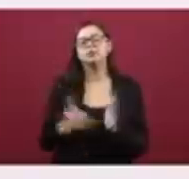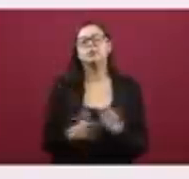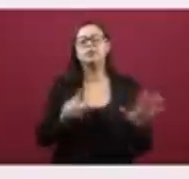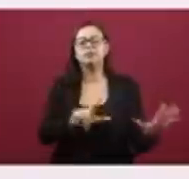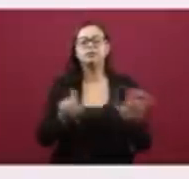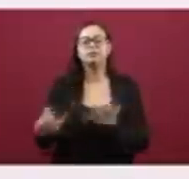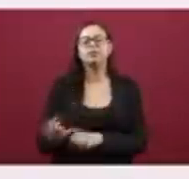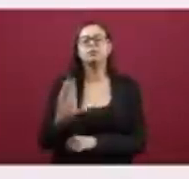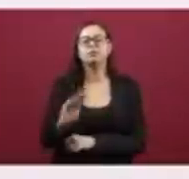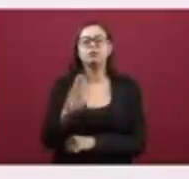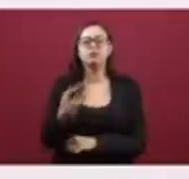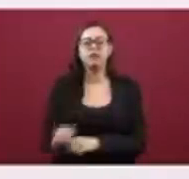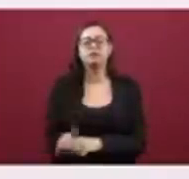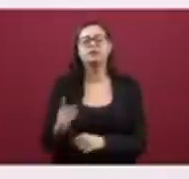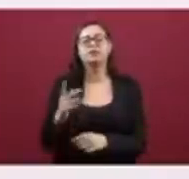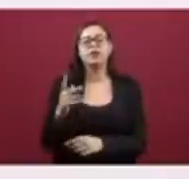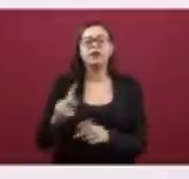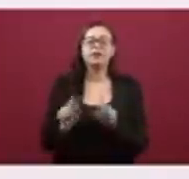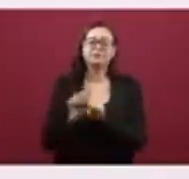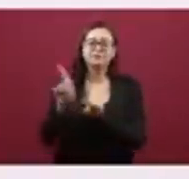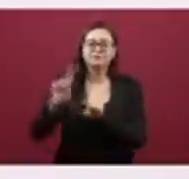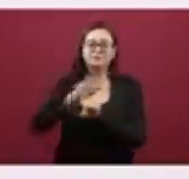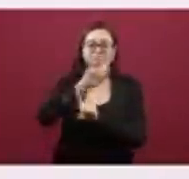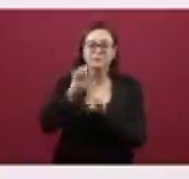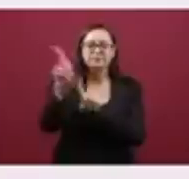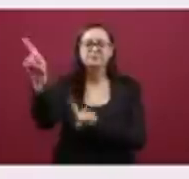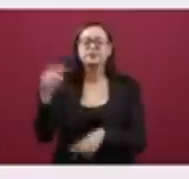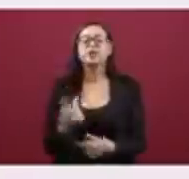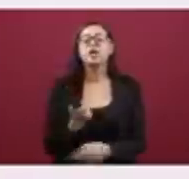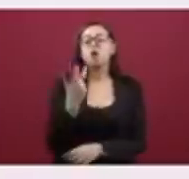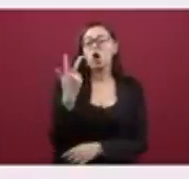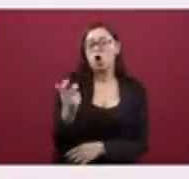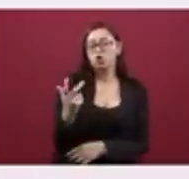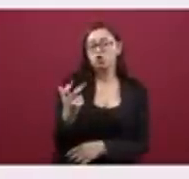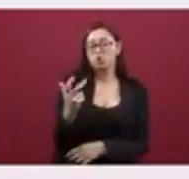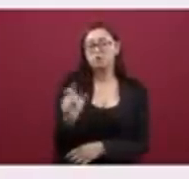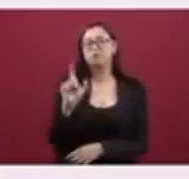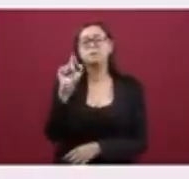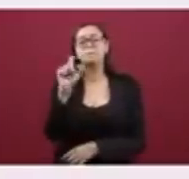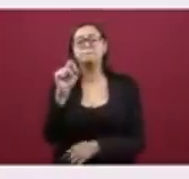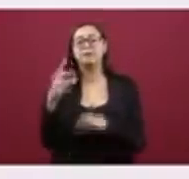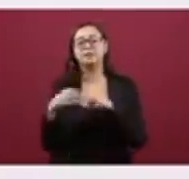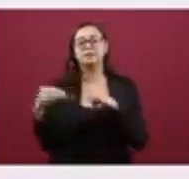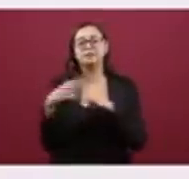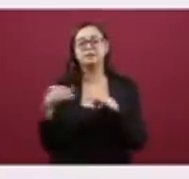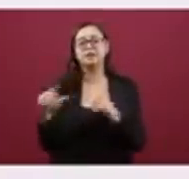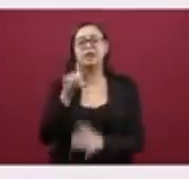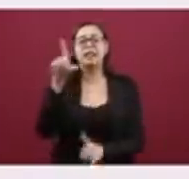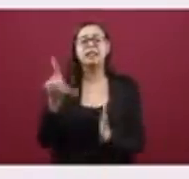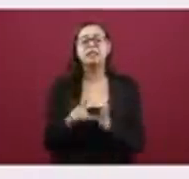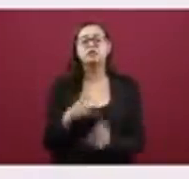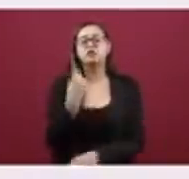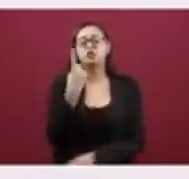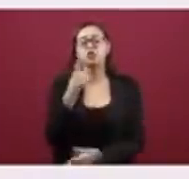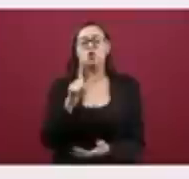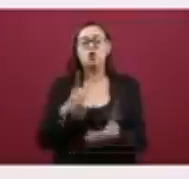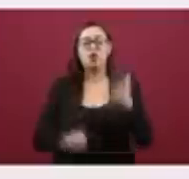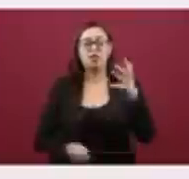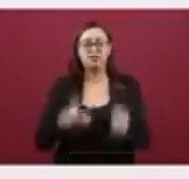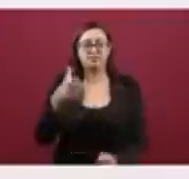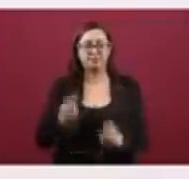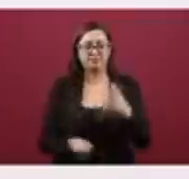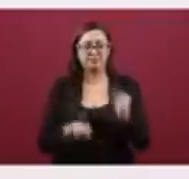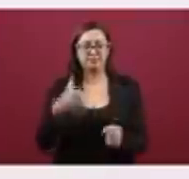5.790 el trigo y a 8 pesos con 20 centavos el litro de leche lo cual